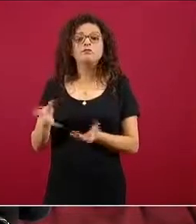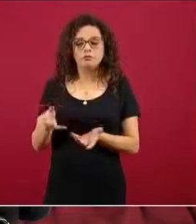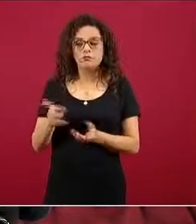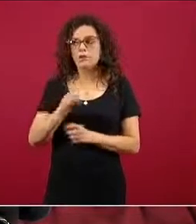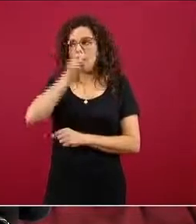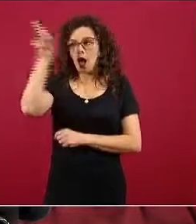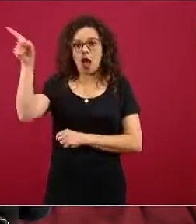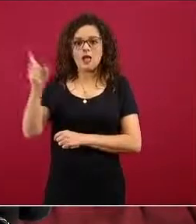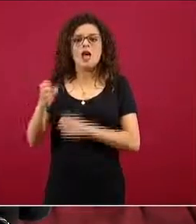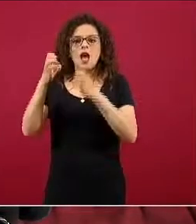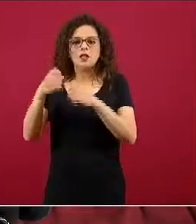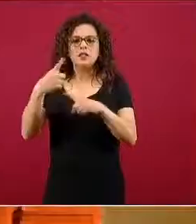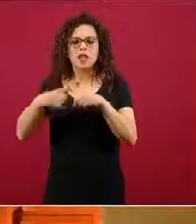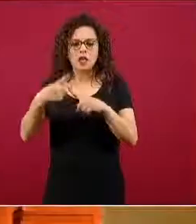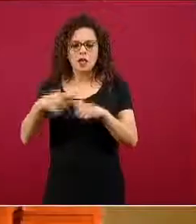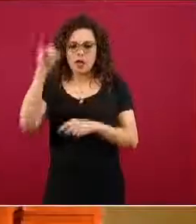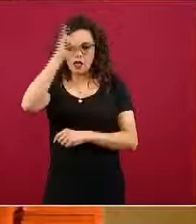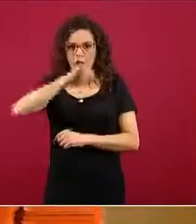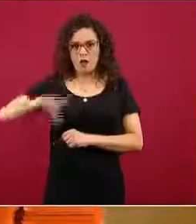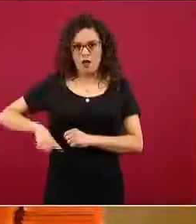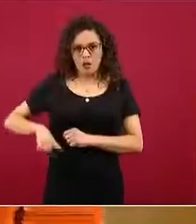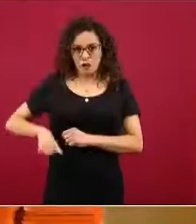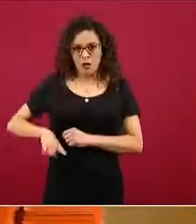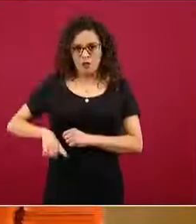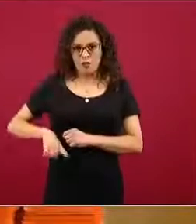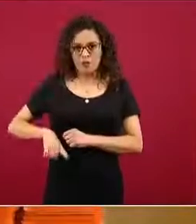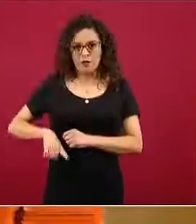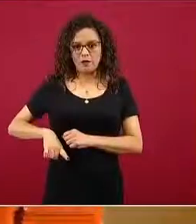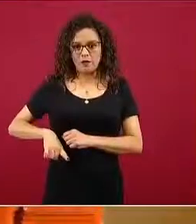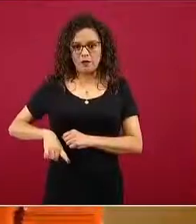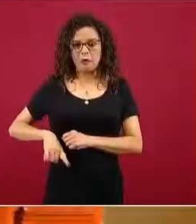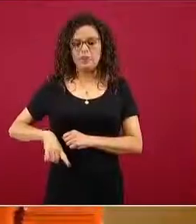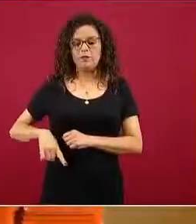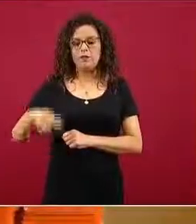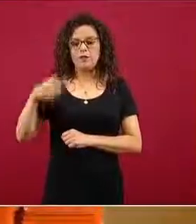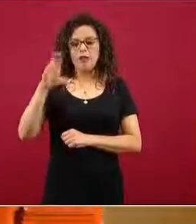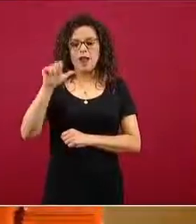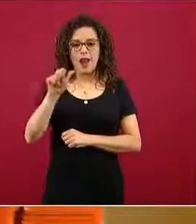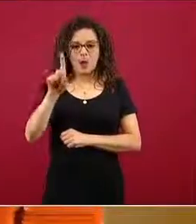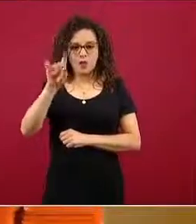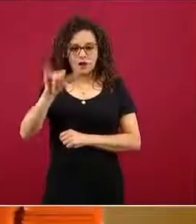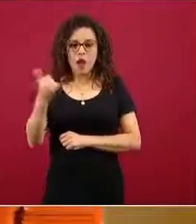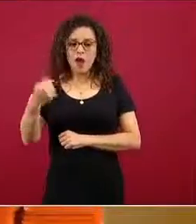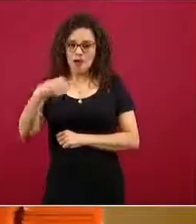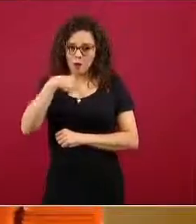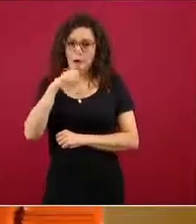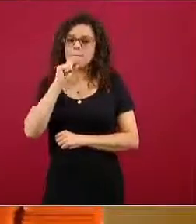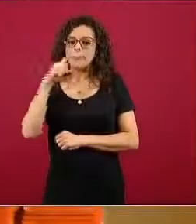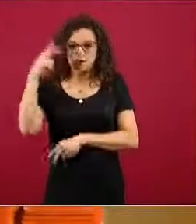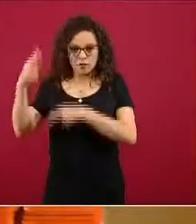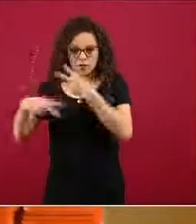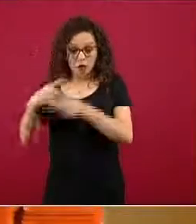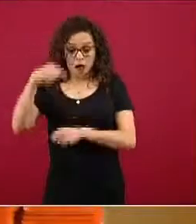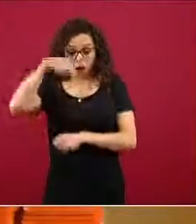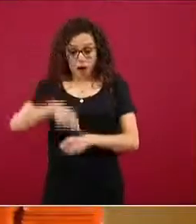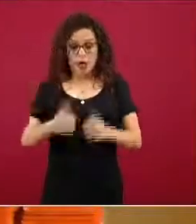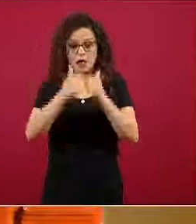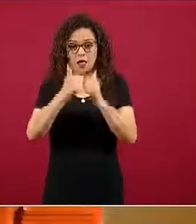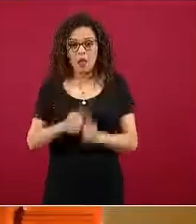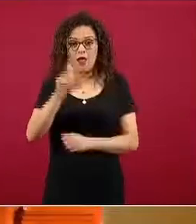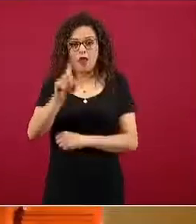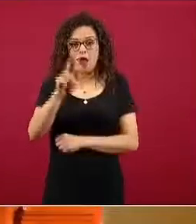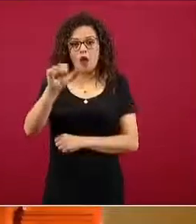la jefa de gobierno de la Ciudad de México, la doctora Claudia Sheinbaum, y un servidor. Aquí estará el doctor Alcocer,